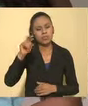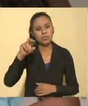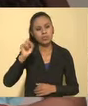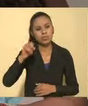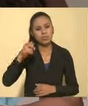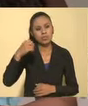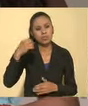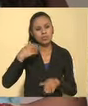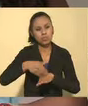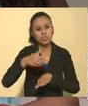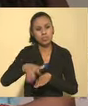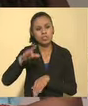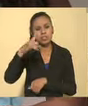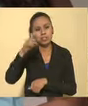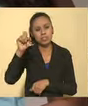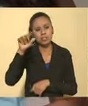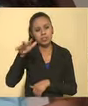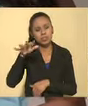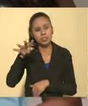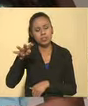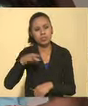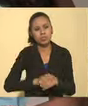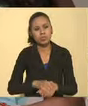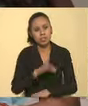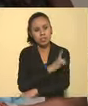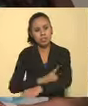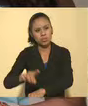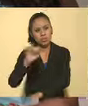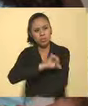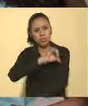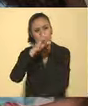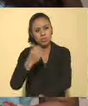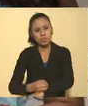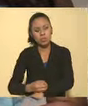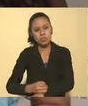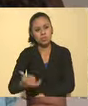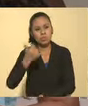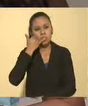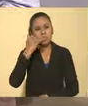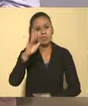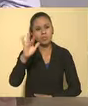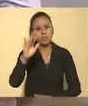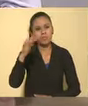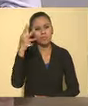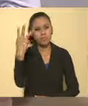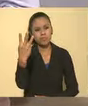colonia Guadalupeín, en la delegación Álvaro Obregón. Y ahí te va el teléfono, el